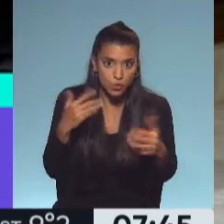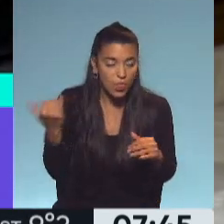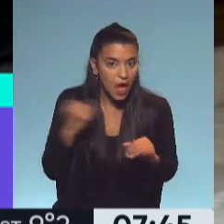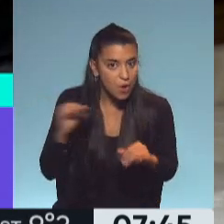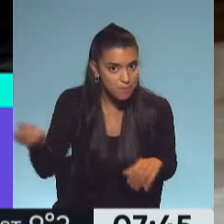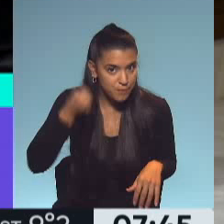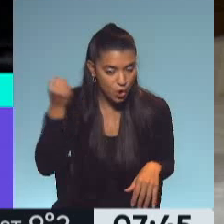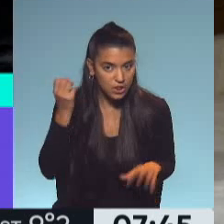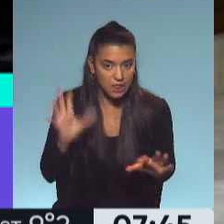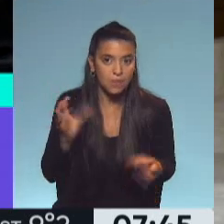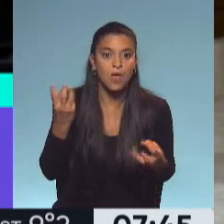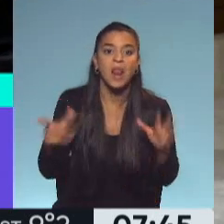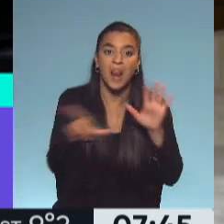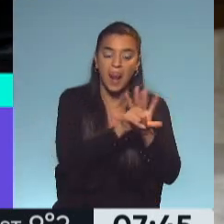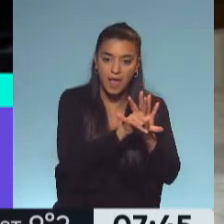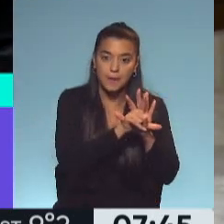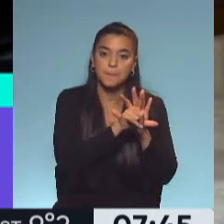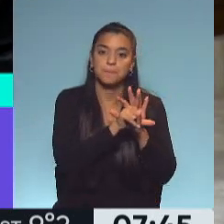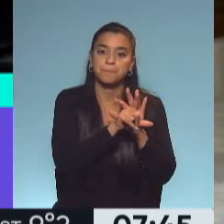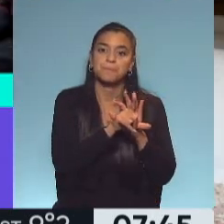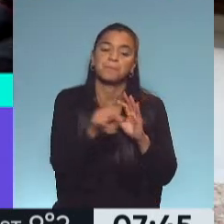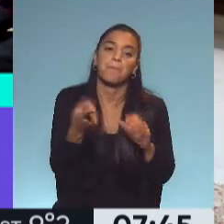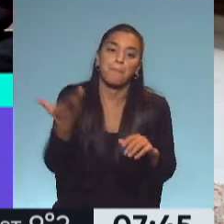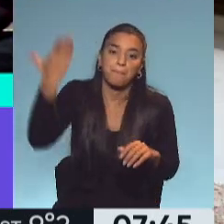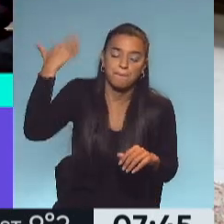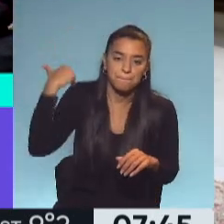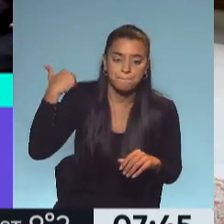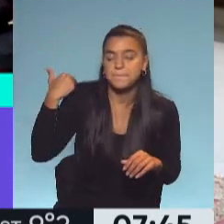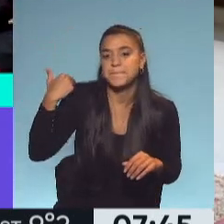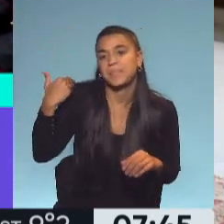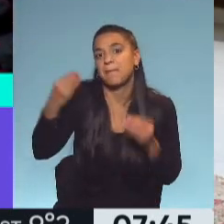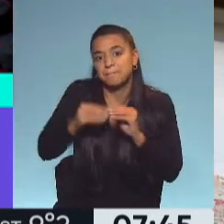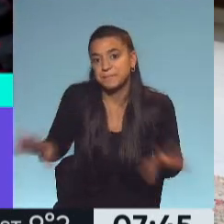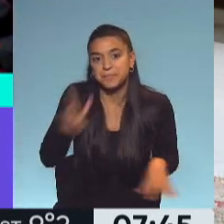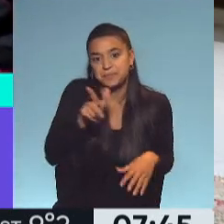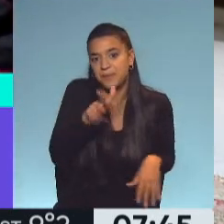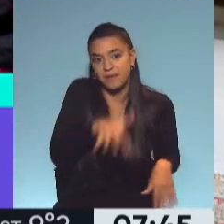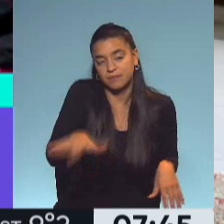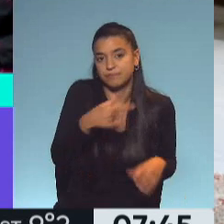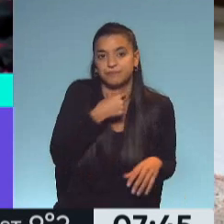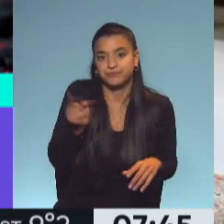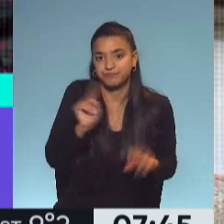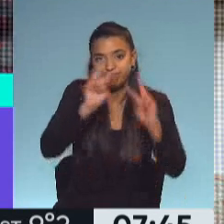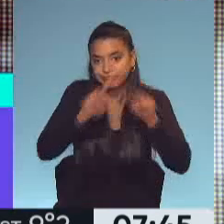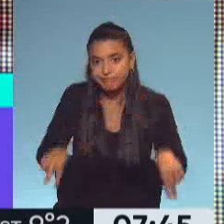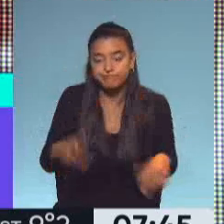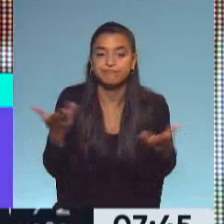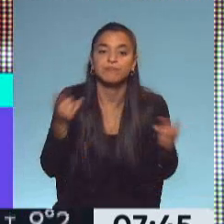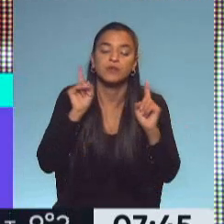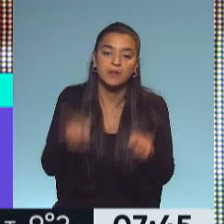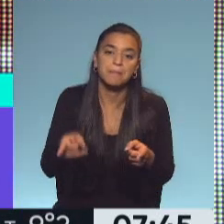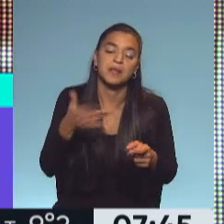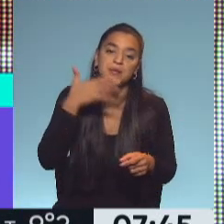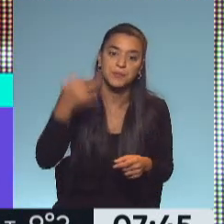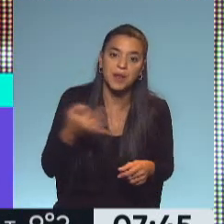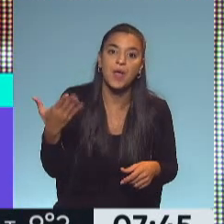bueno, obviamente es una ley que fue desde la génesis rechazada por el Vaticano y por la Iglesia Católica en general, pero también es cierto